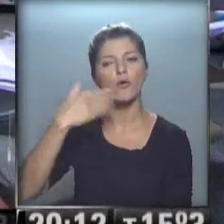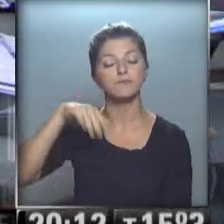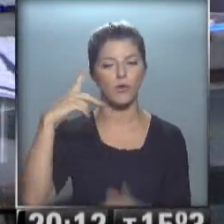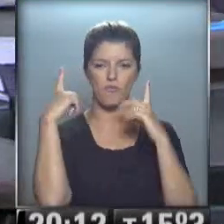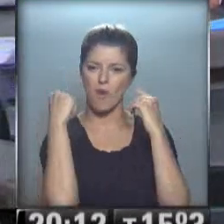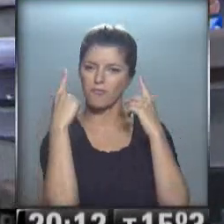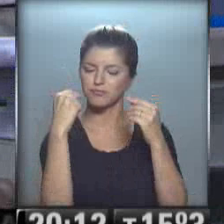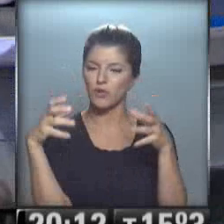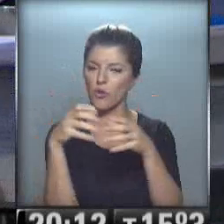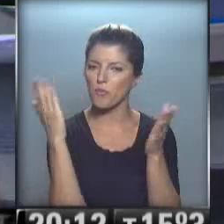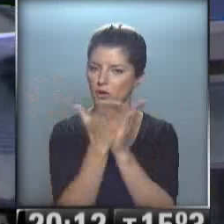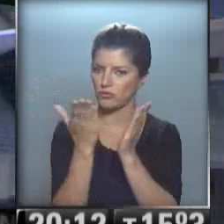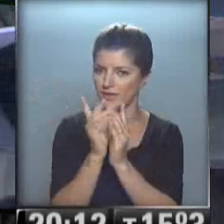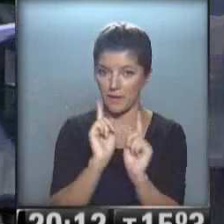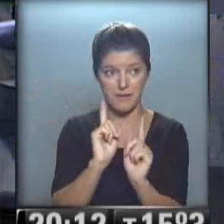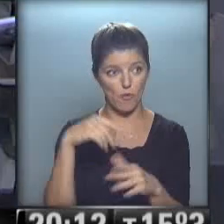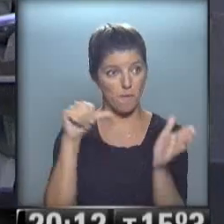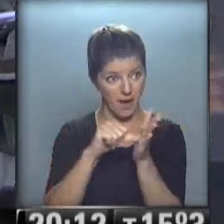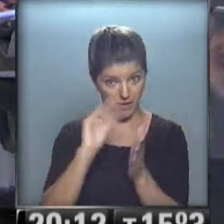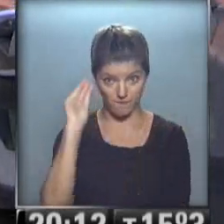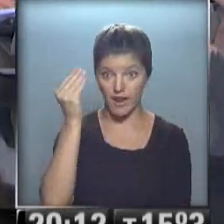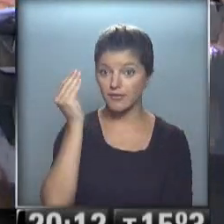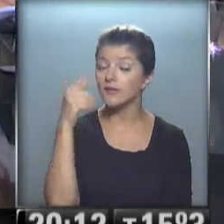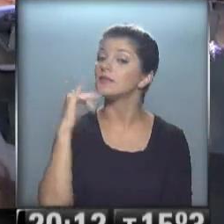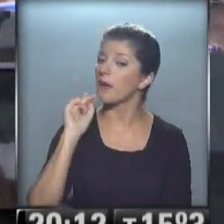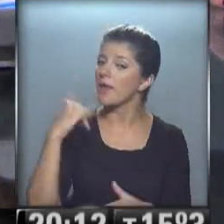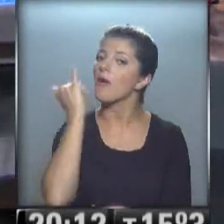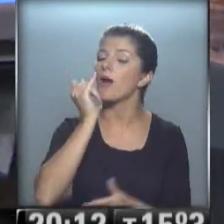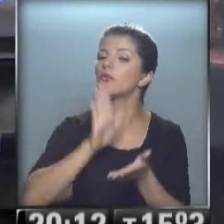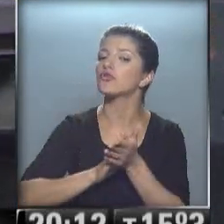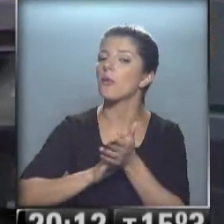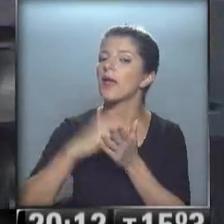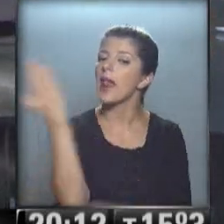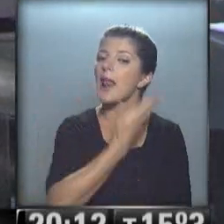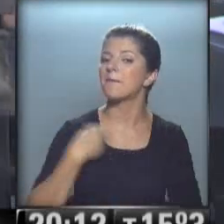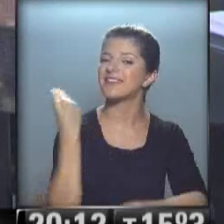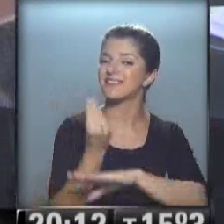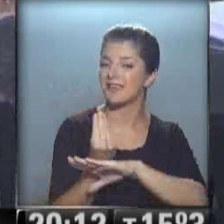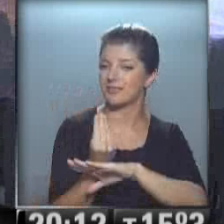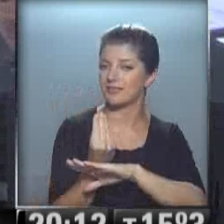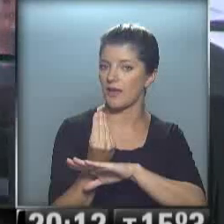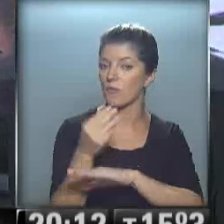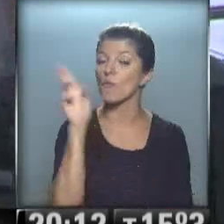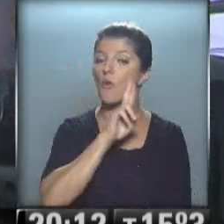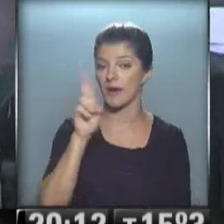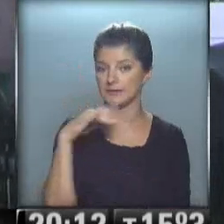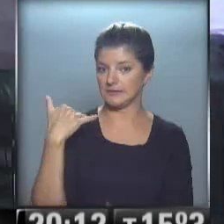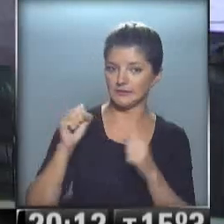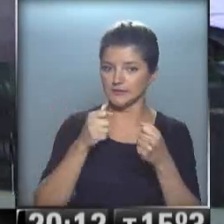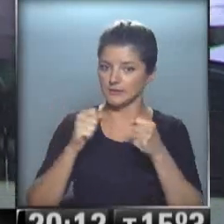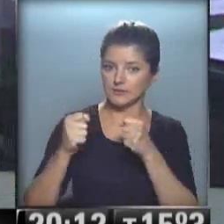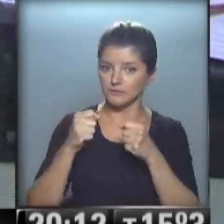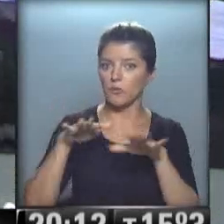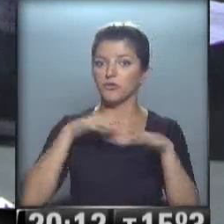manifestación de estudiantes en ese país. Hablábamos también que en el caso de la presidenta Bachelet está bastante tironeada por